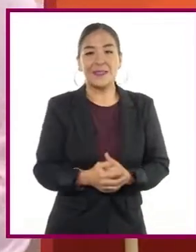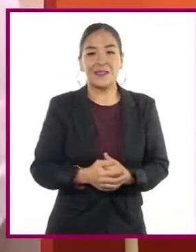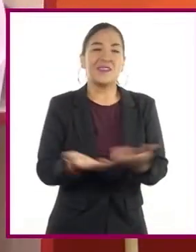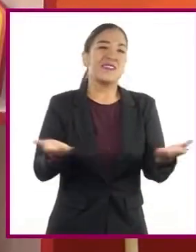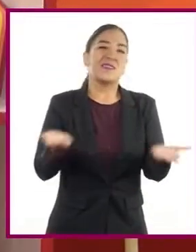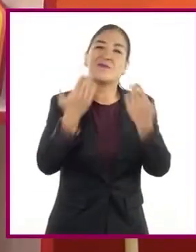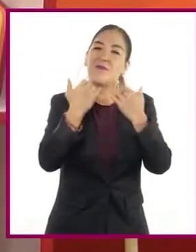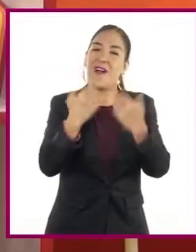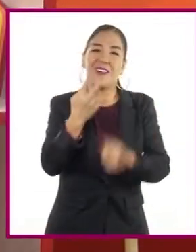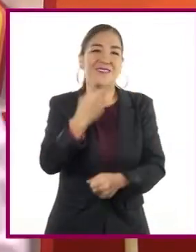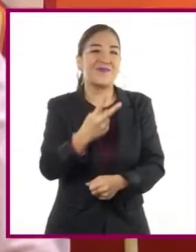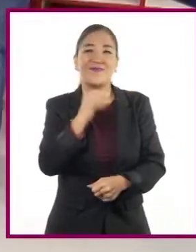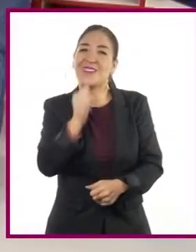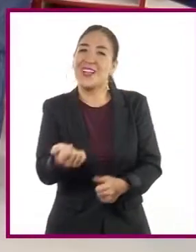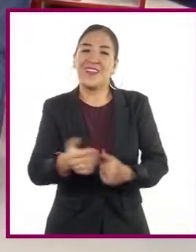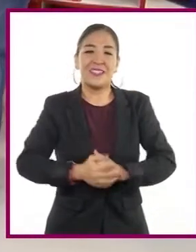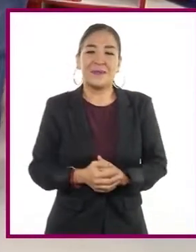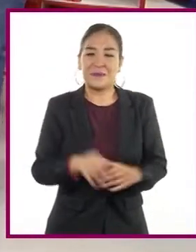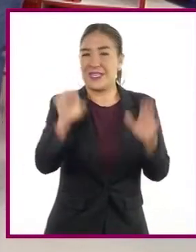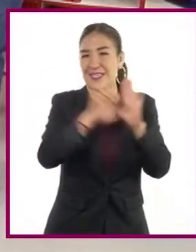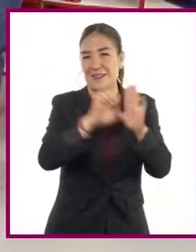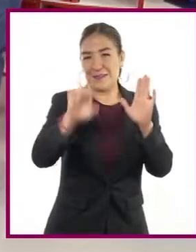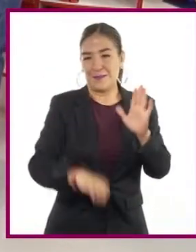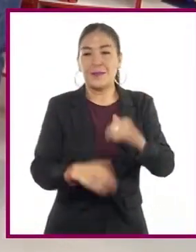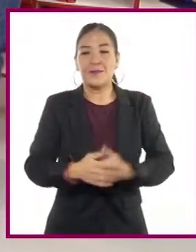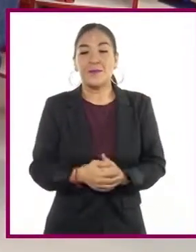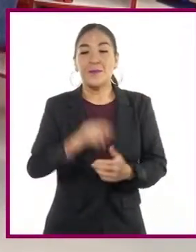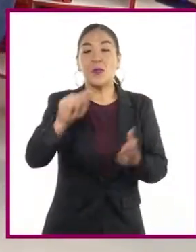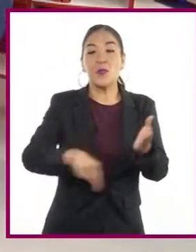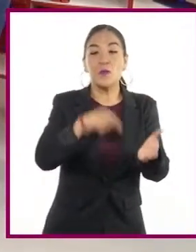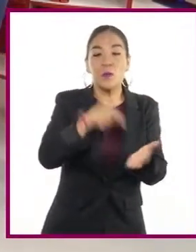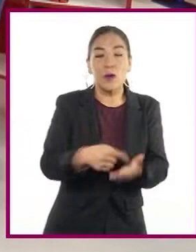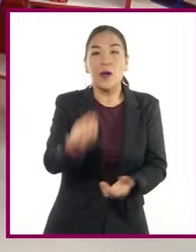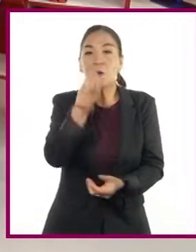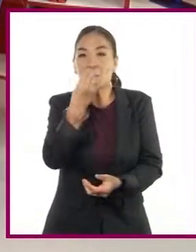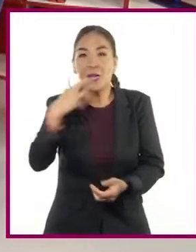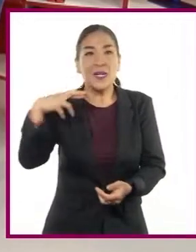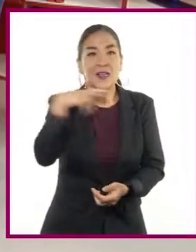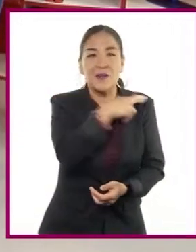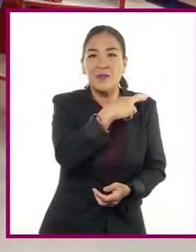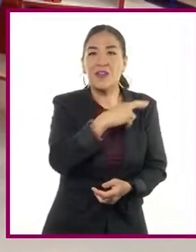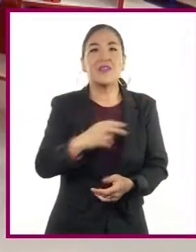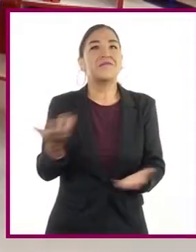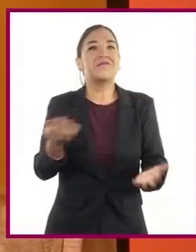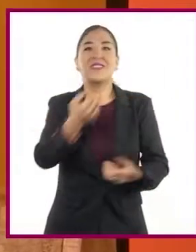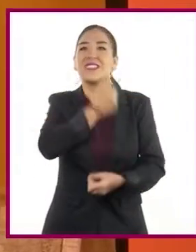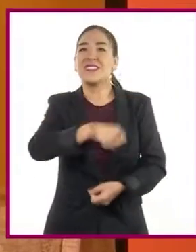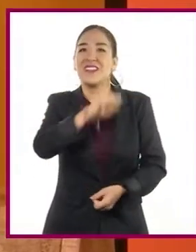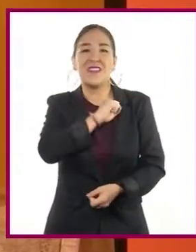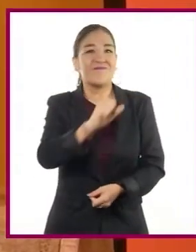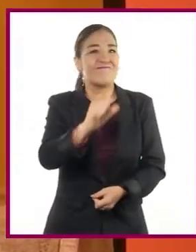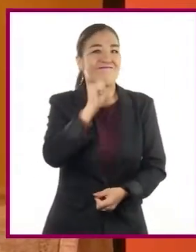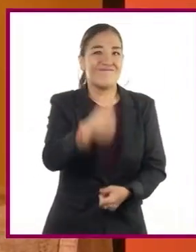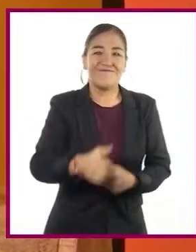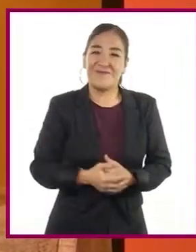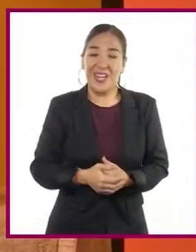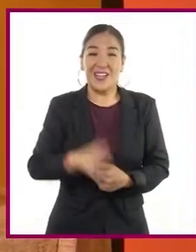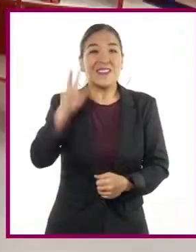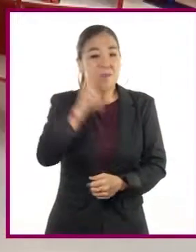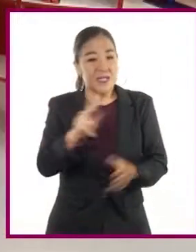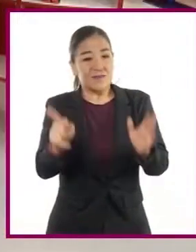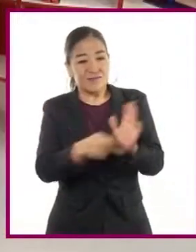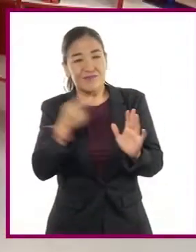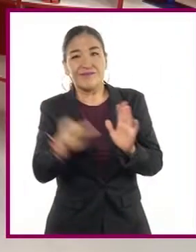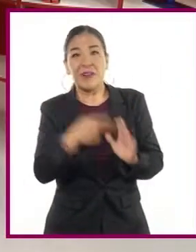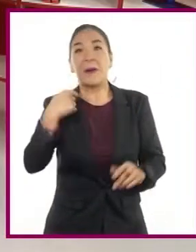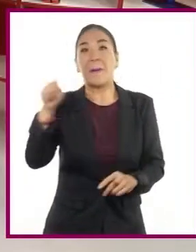hay las dos cosas. Por ejemplo, los lugares de comida rápida no son nada saludables. Y muchas veces lo que le